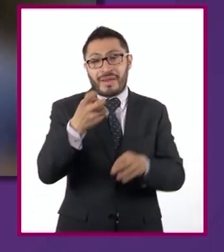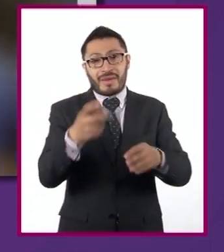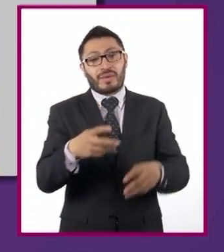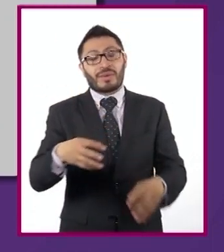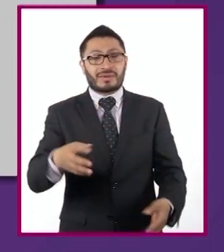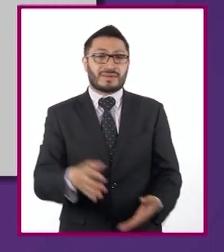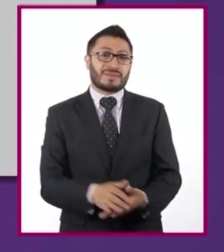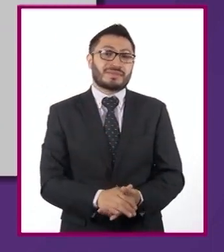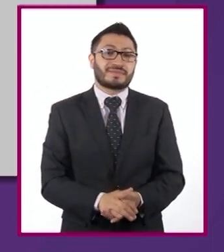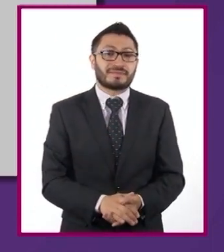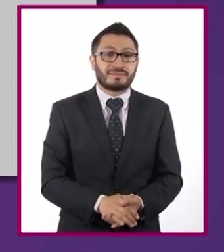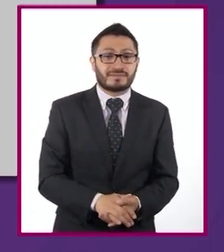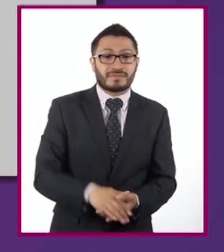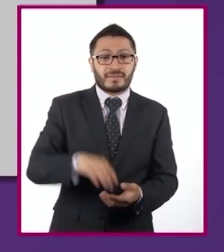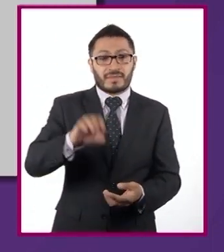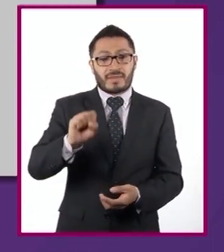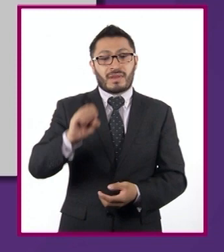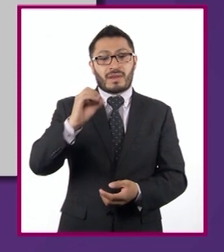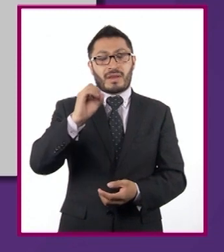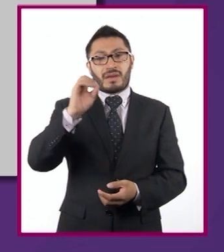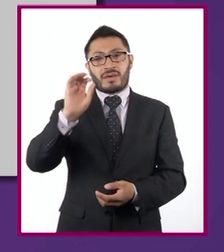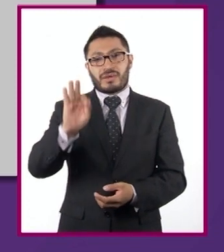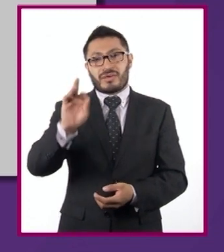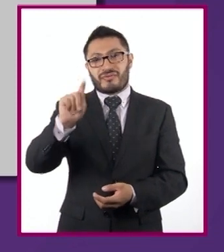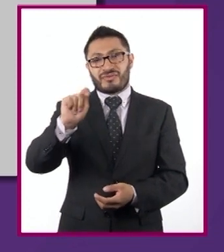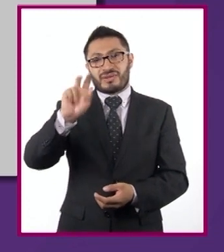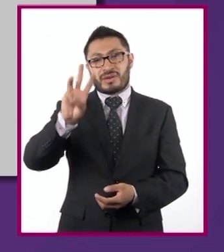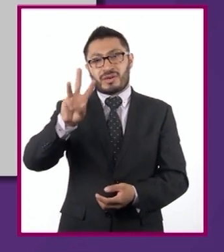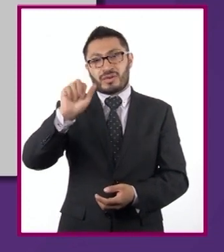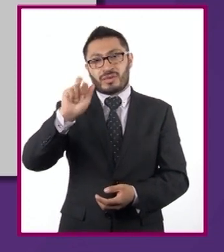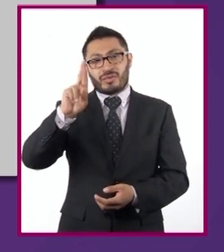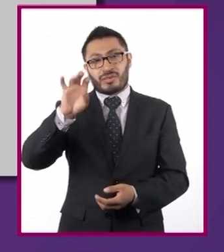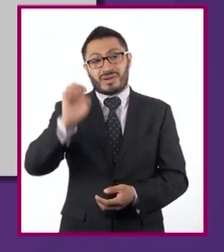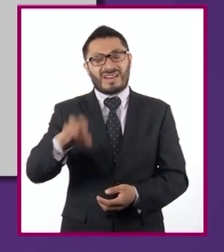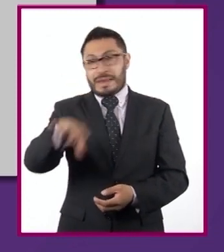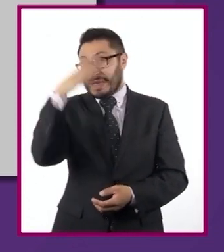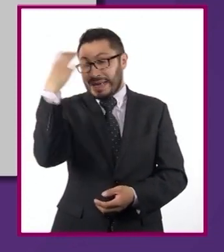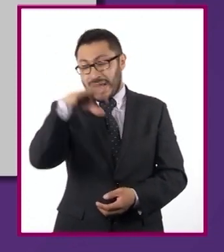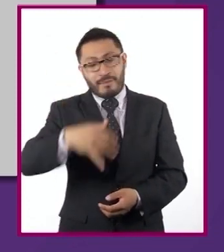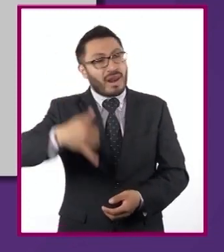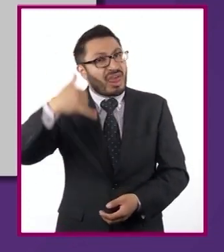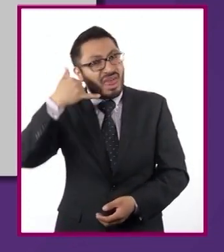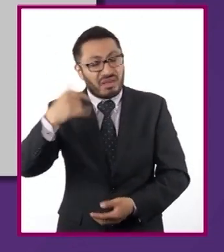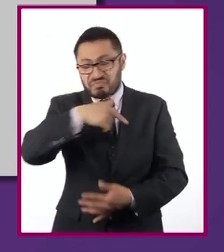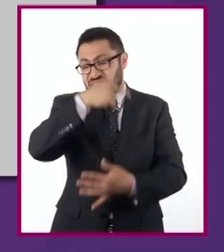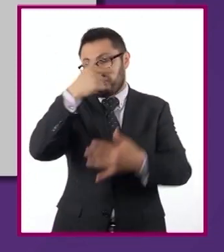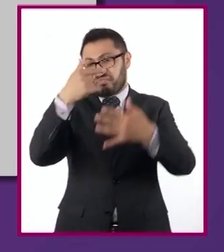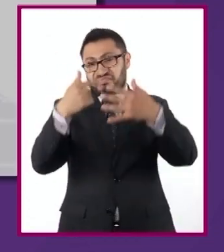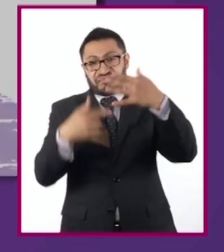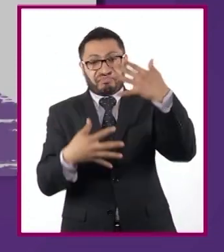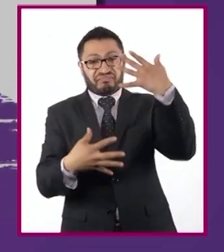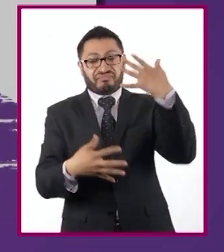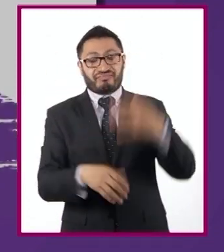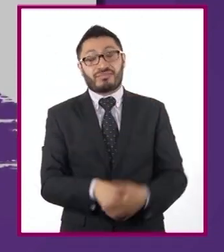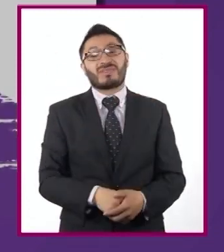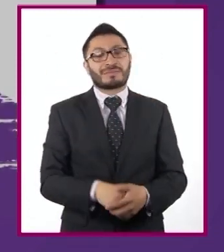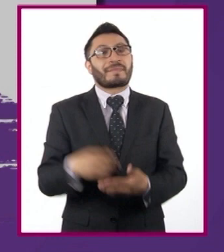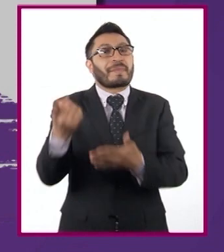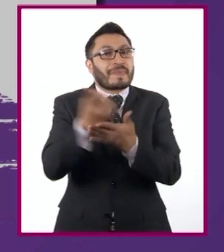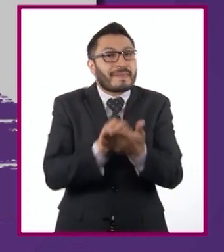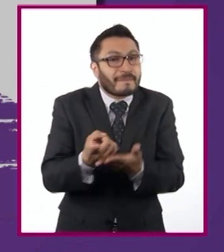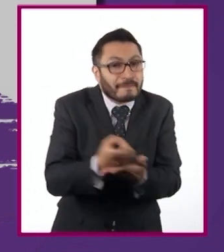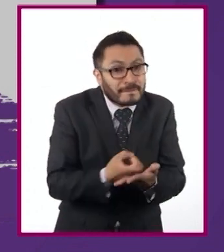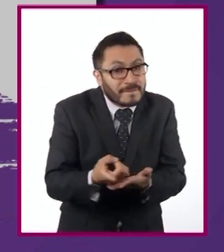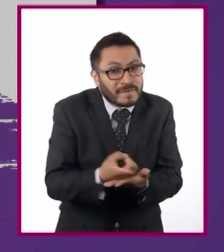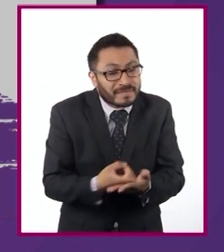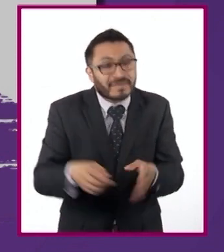publicista. Un software, una cámara fotográfica, un celular, entre muchos otros. Los dibujos, a su